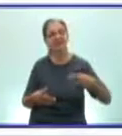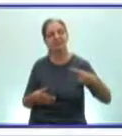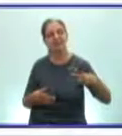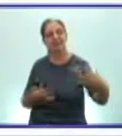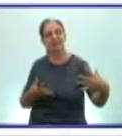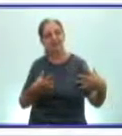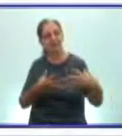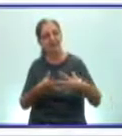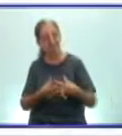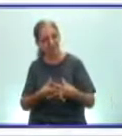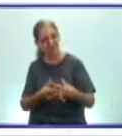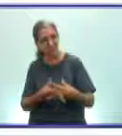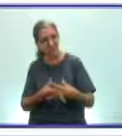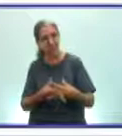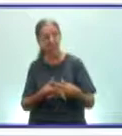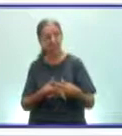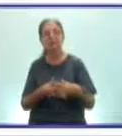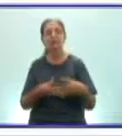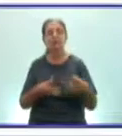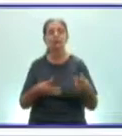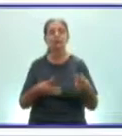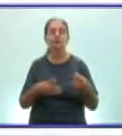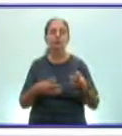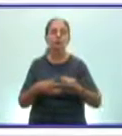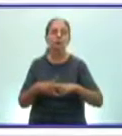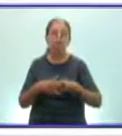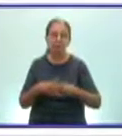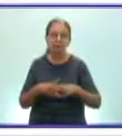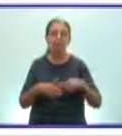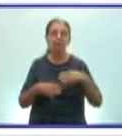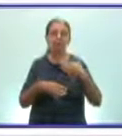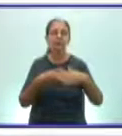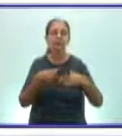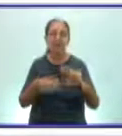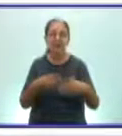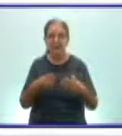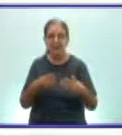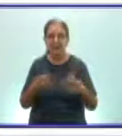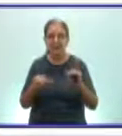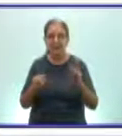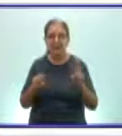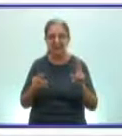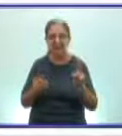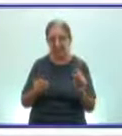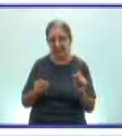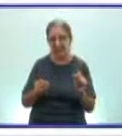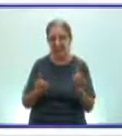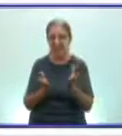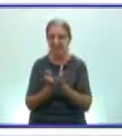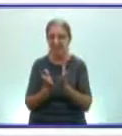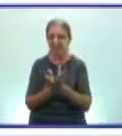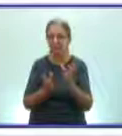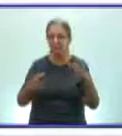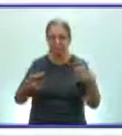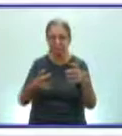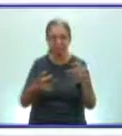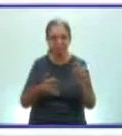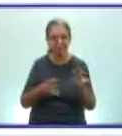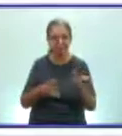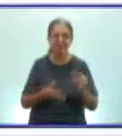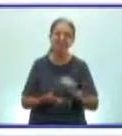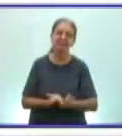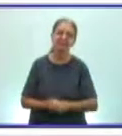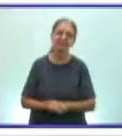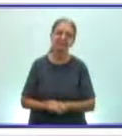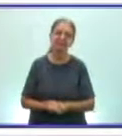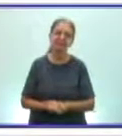la resolución de problemas aritméticos en un grupo de estudiantes. Pero bien,